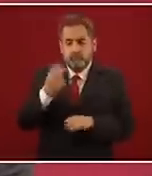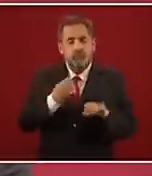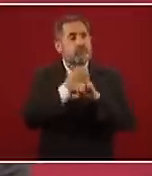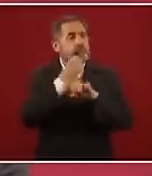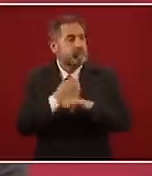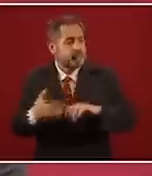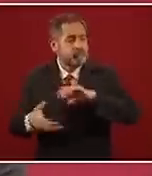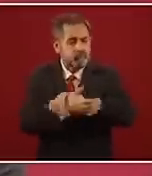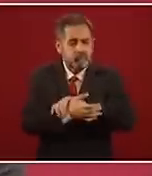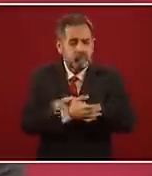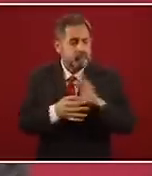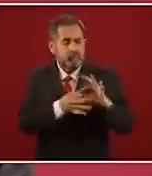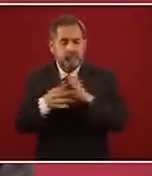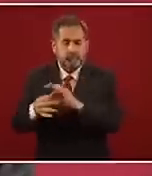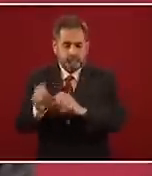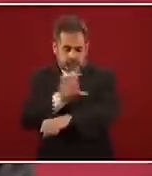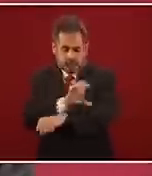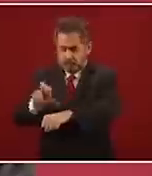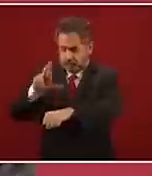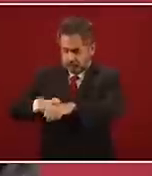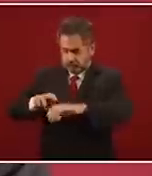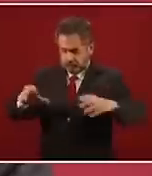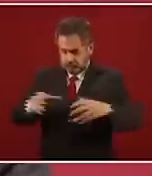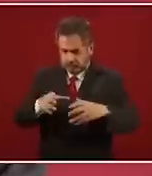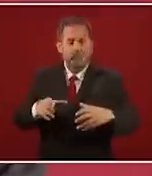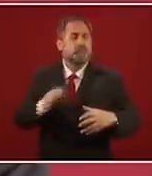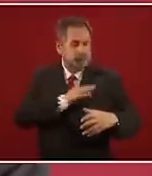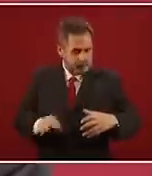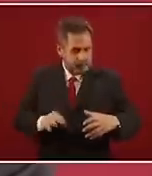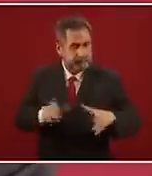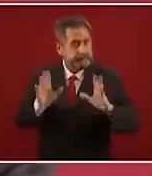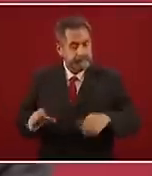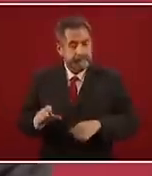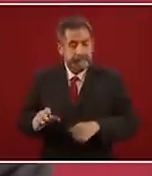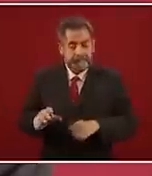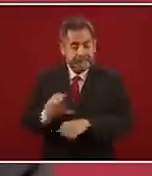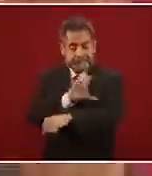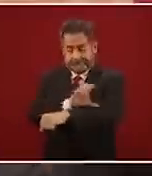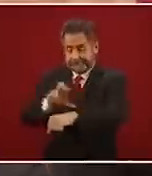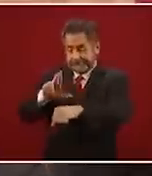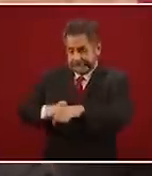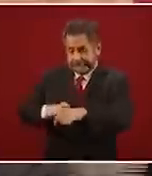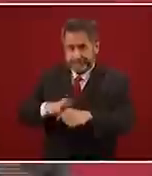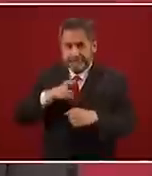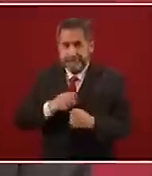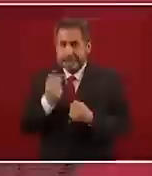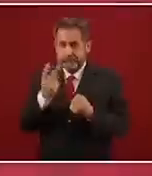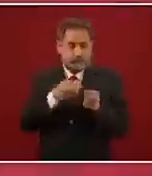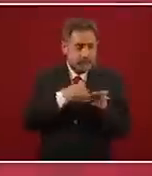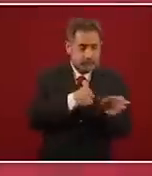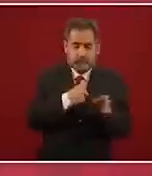un acuerdo de coordinación. Eso establece la ley. En el acuerdo de coordinación hay dos